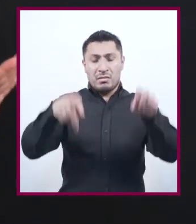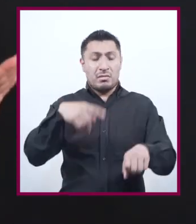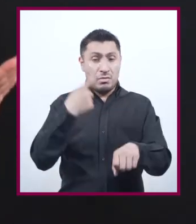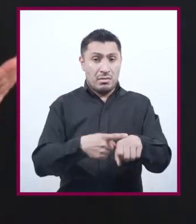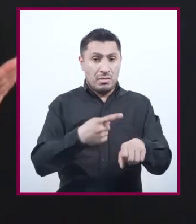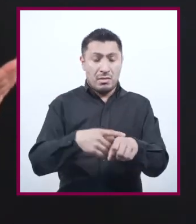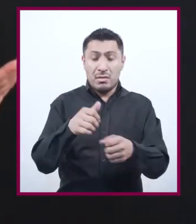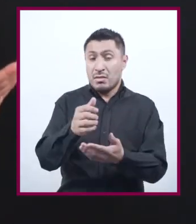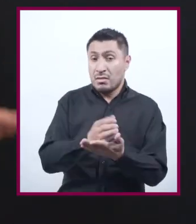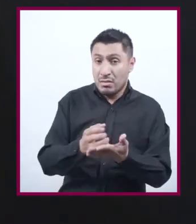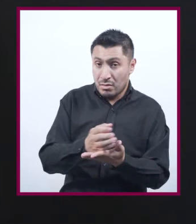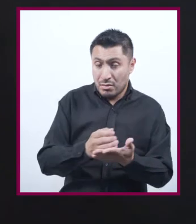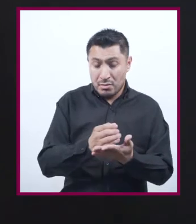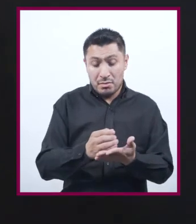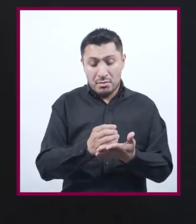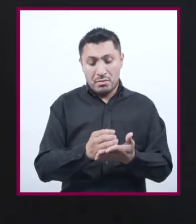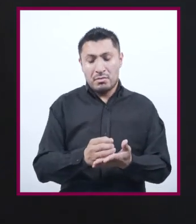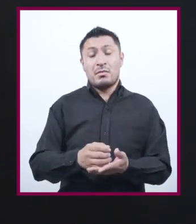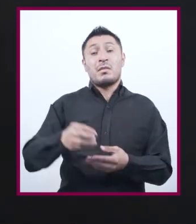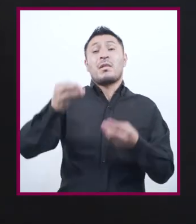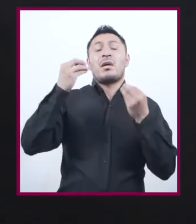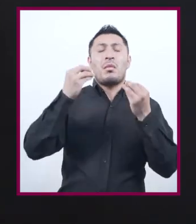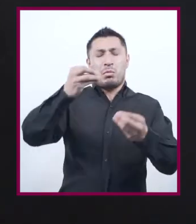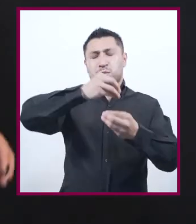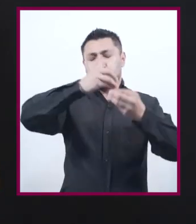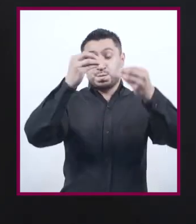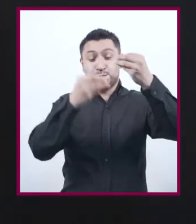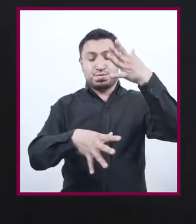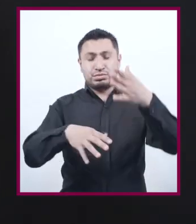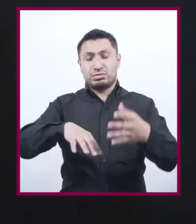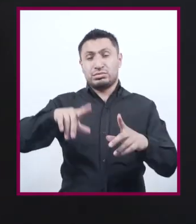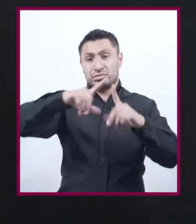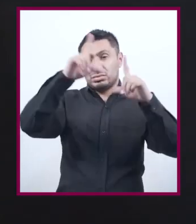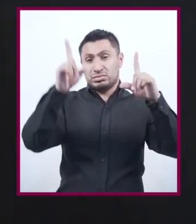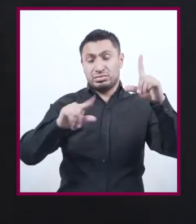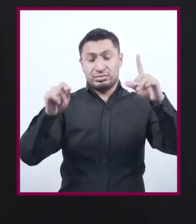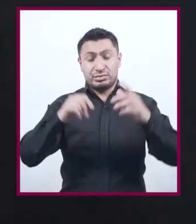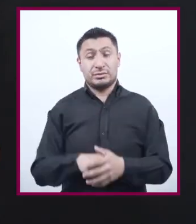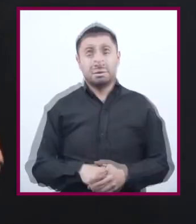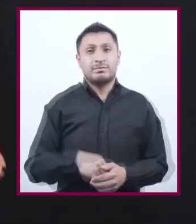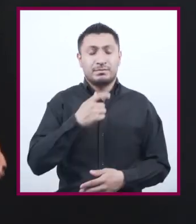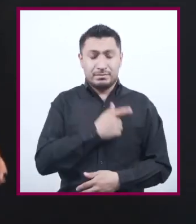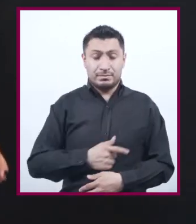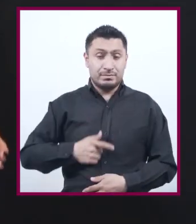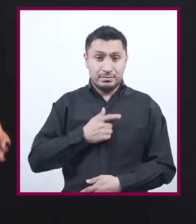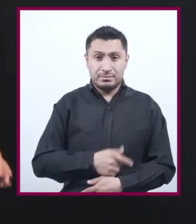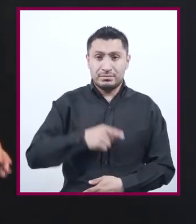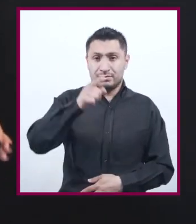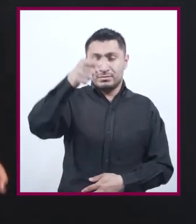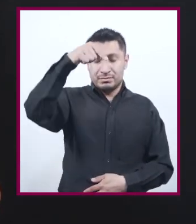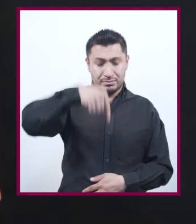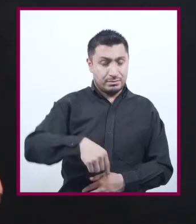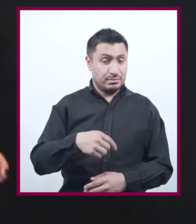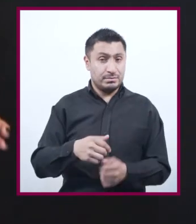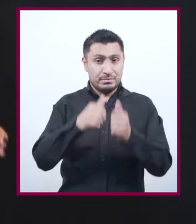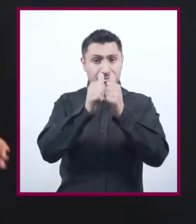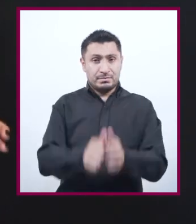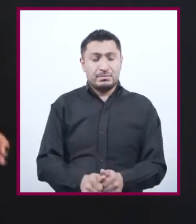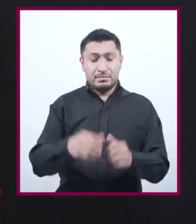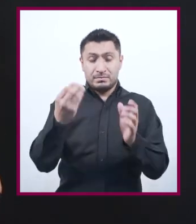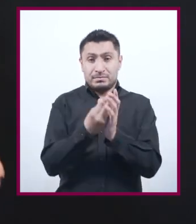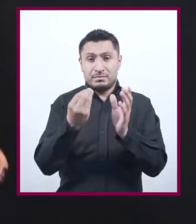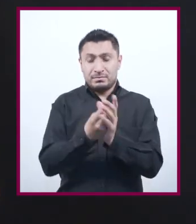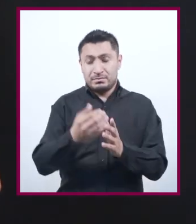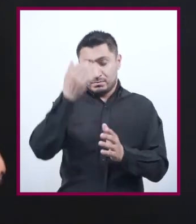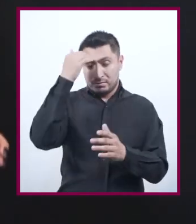otros casos en la República Mexicana. Nos da mucho gusto que nos hayas acompañado en este programa de Conciencia Histórica, en el